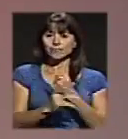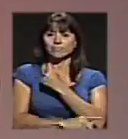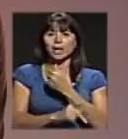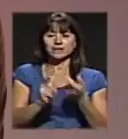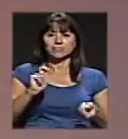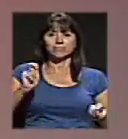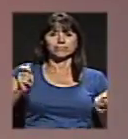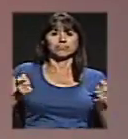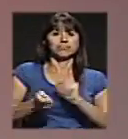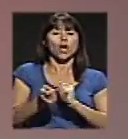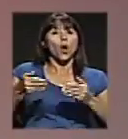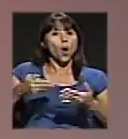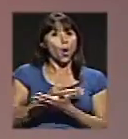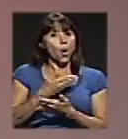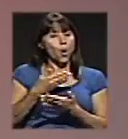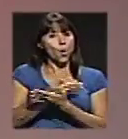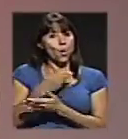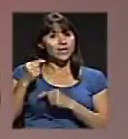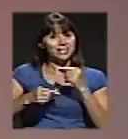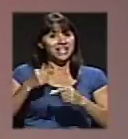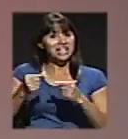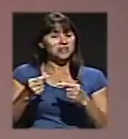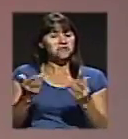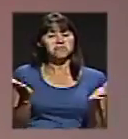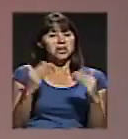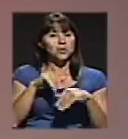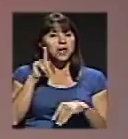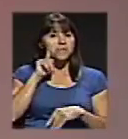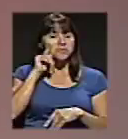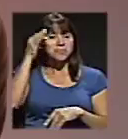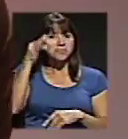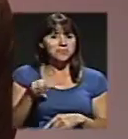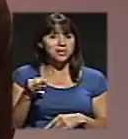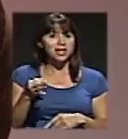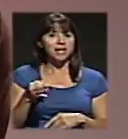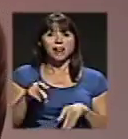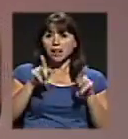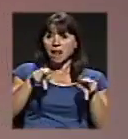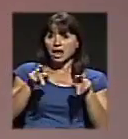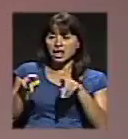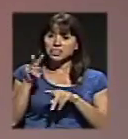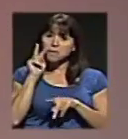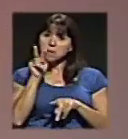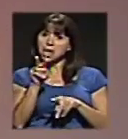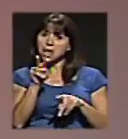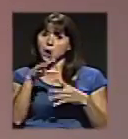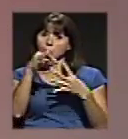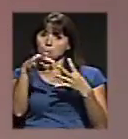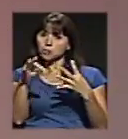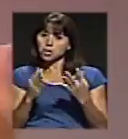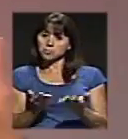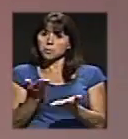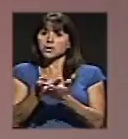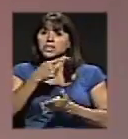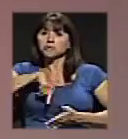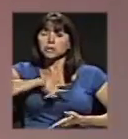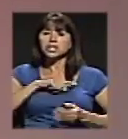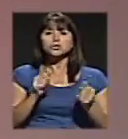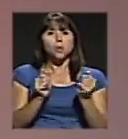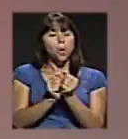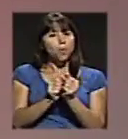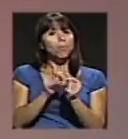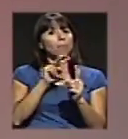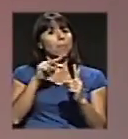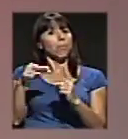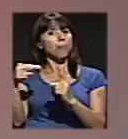las nuevas generaciones, esos prejuicios tienen menos peso, la gente ve las opciones de izquierda con nuevos ojos, también los partidos de izquierda,